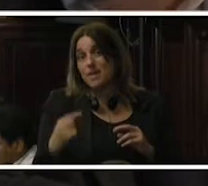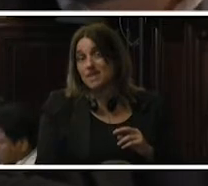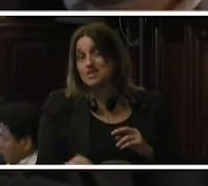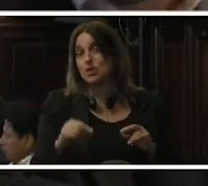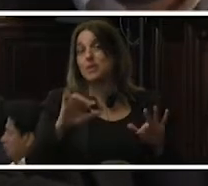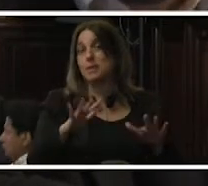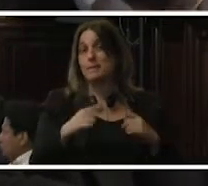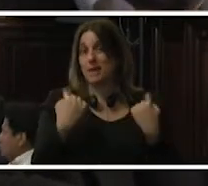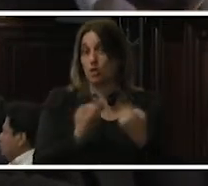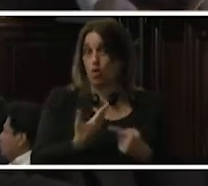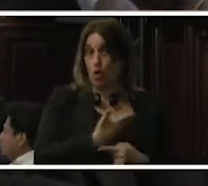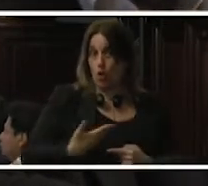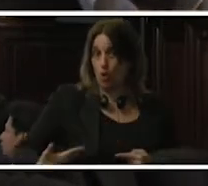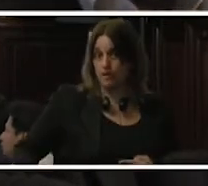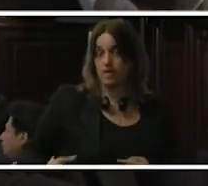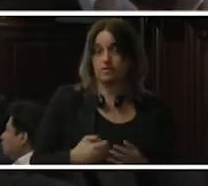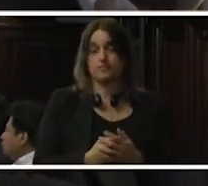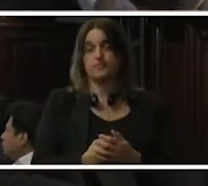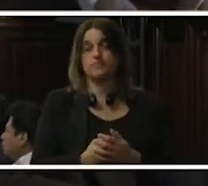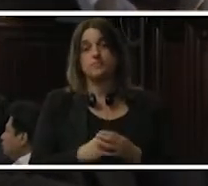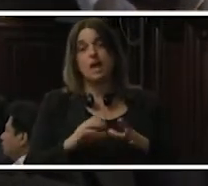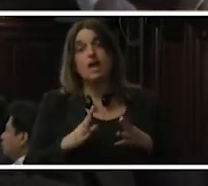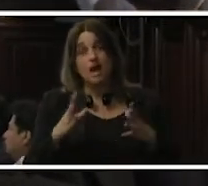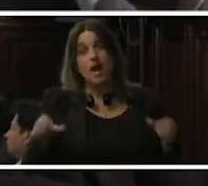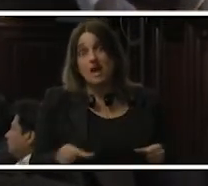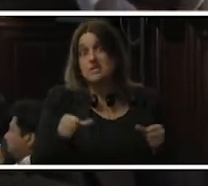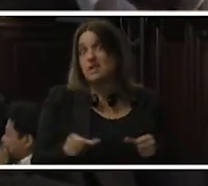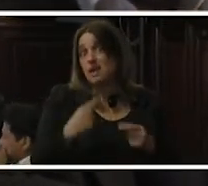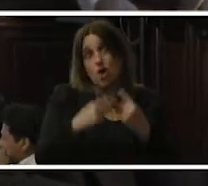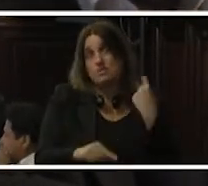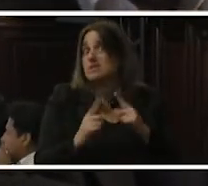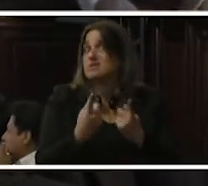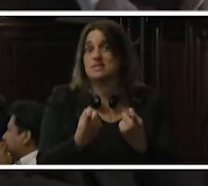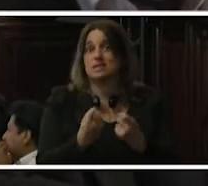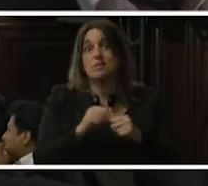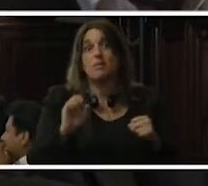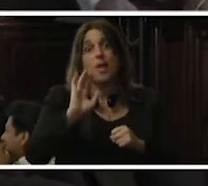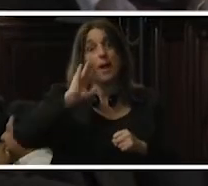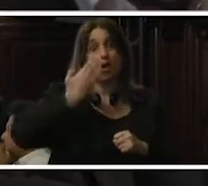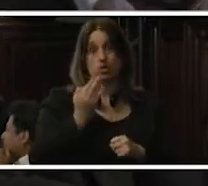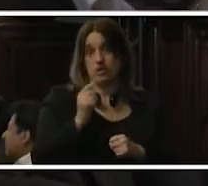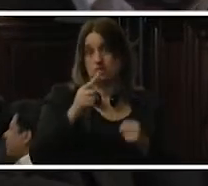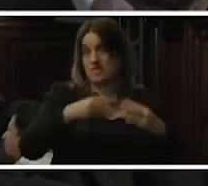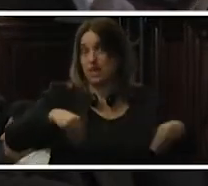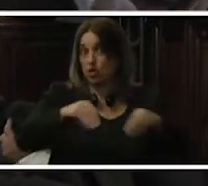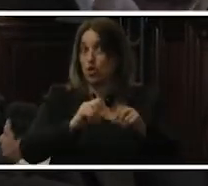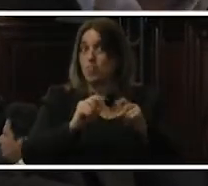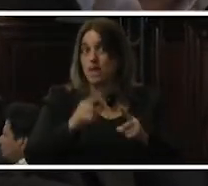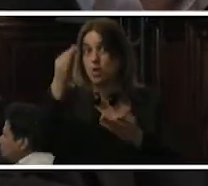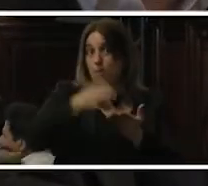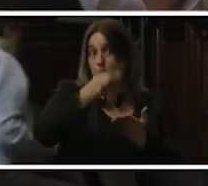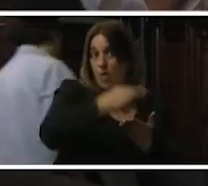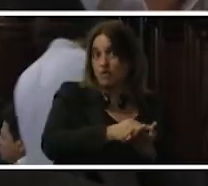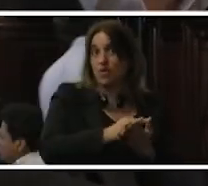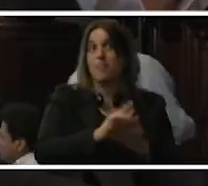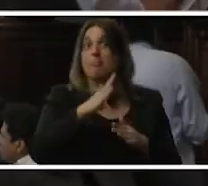Recomendaciones para los estados. Adoptar las medidas que sean necesarias para reconocer los territorios de estos pueblos conforme a sus sistemas